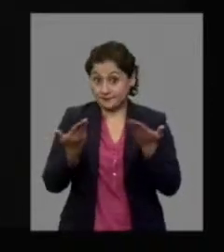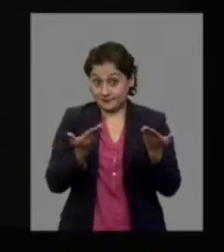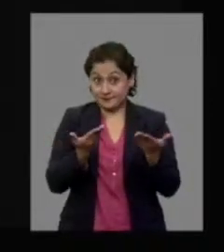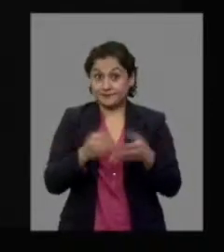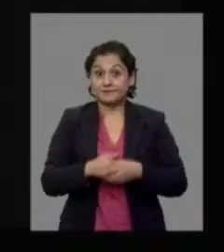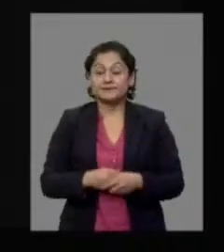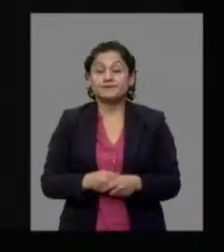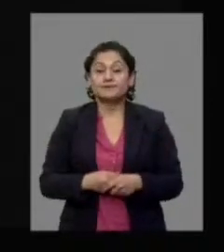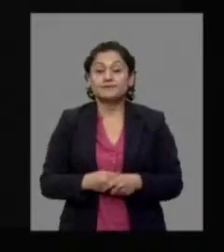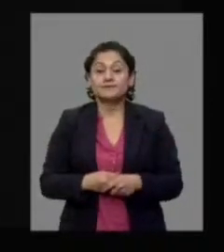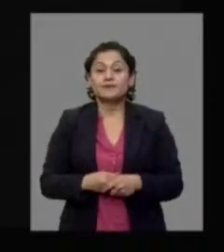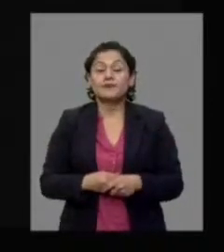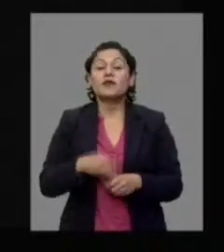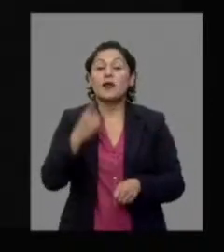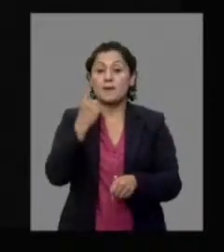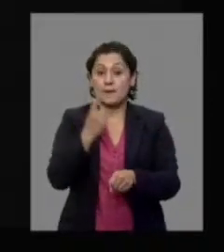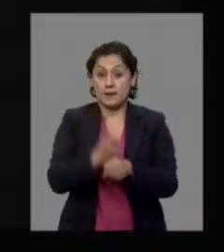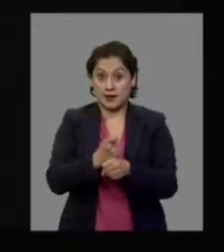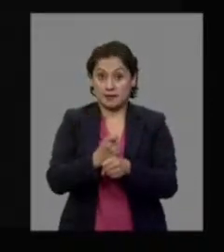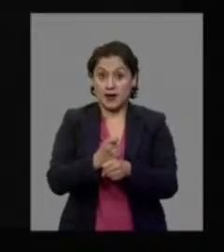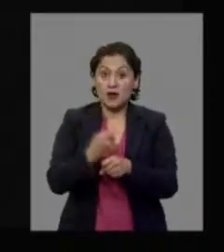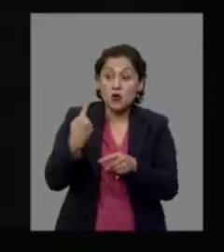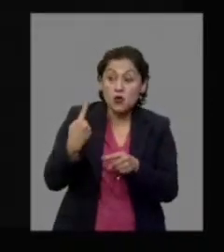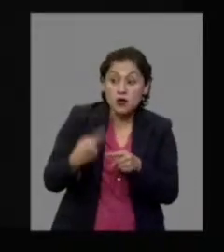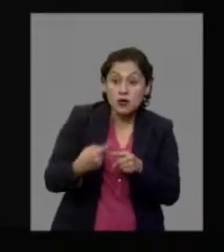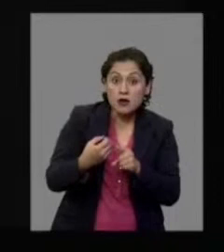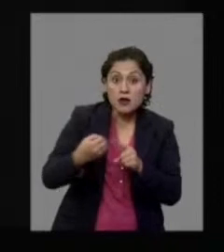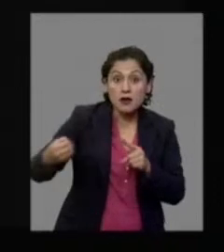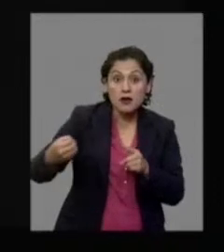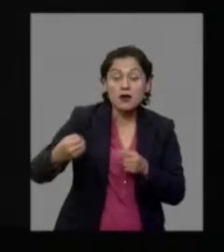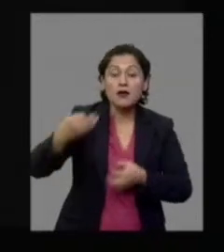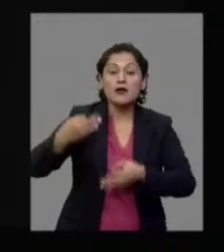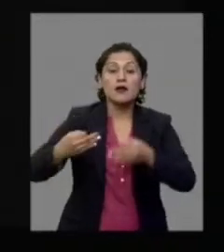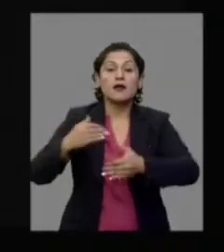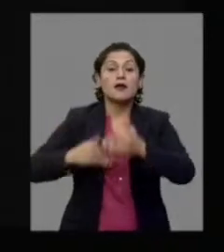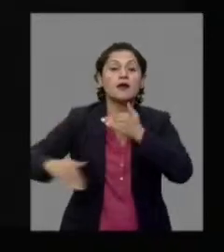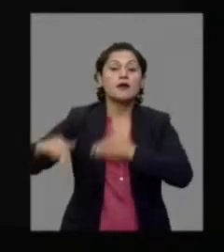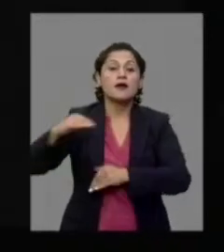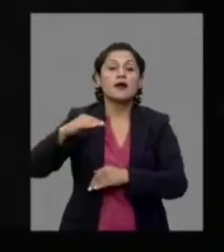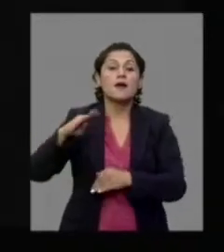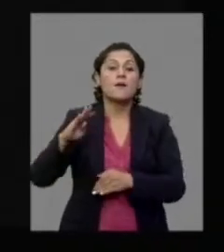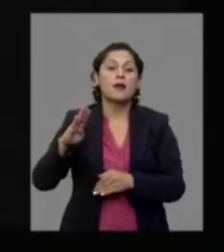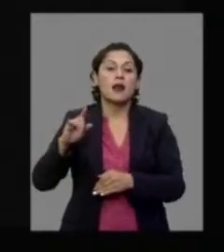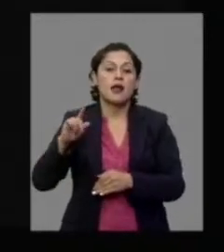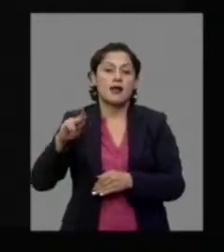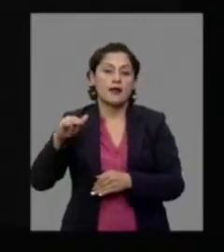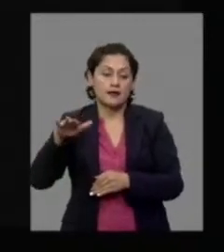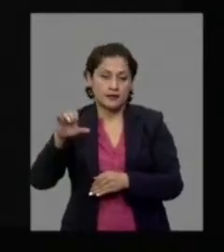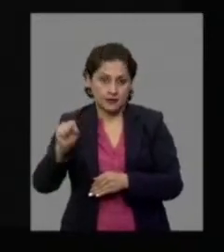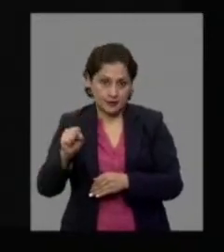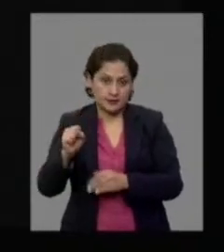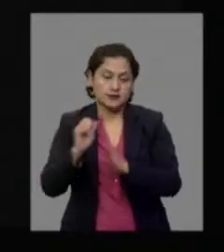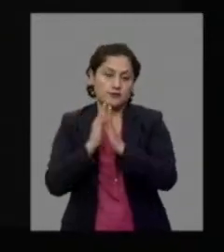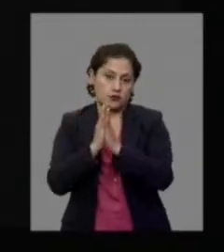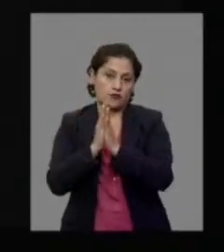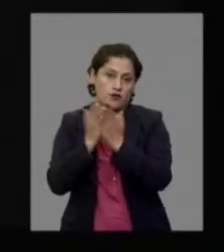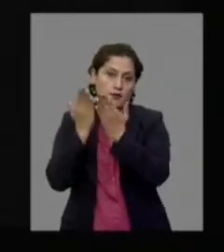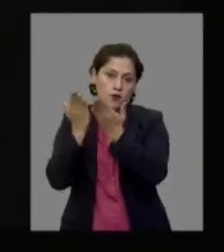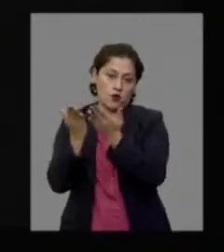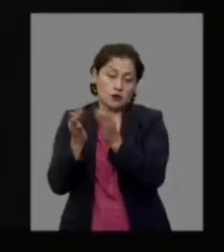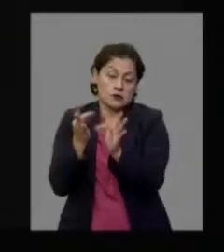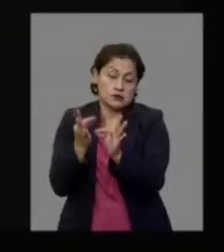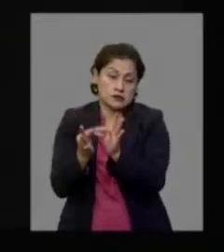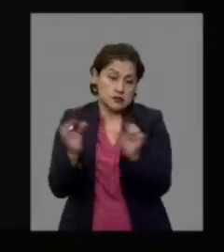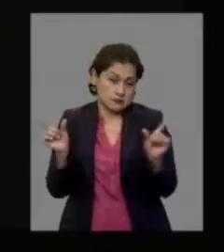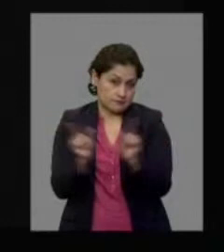primero en el orden en el que han estado interviniendo al ministro Lainez. Les pido que seamos un poco, bueno, puntuales